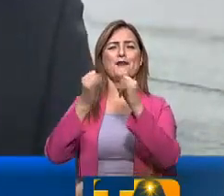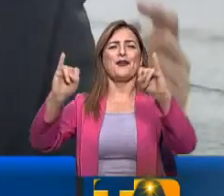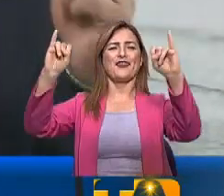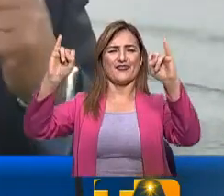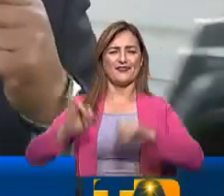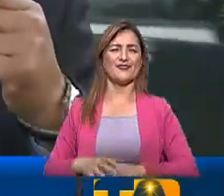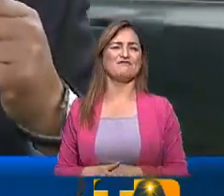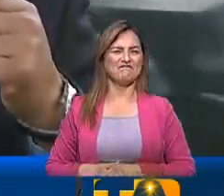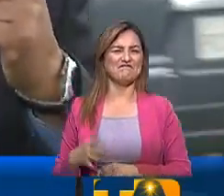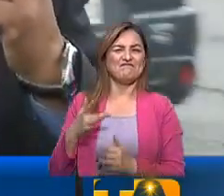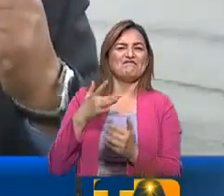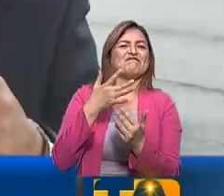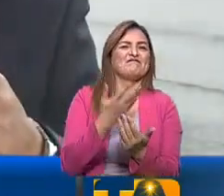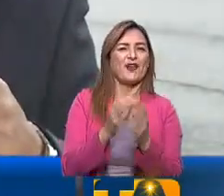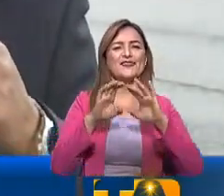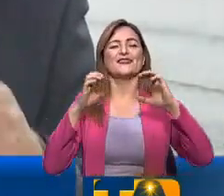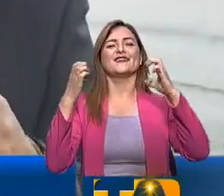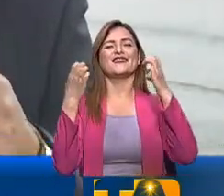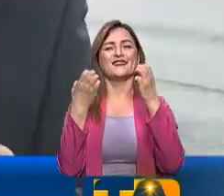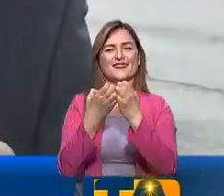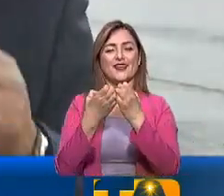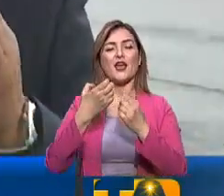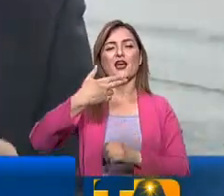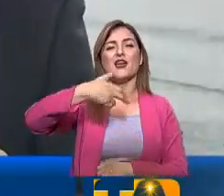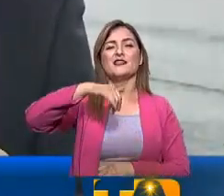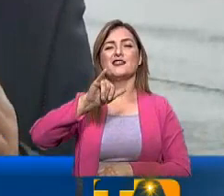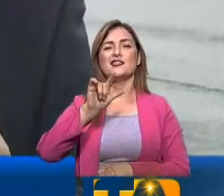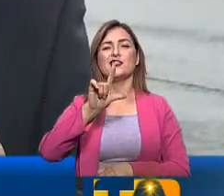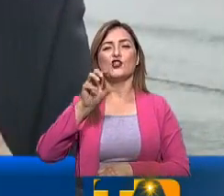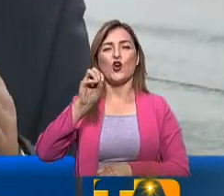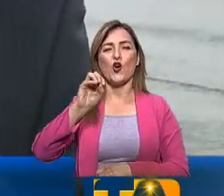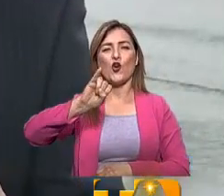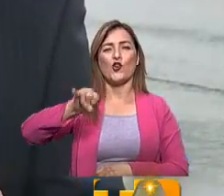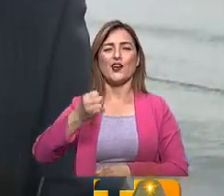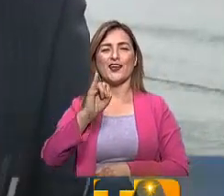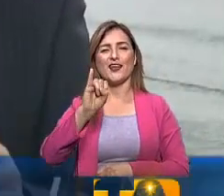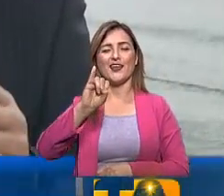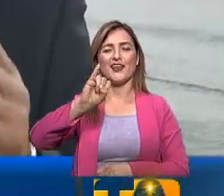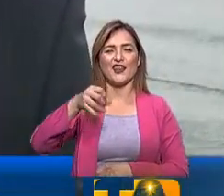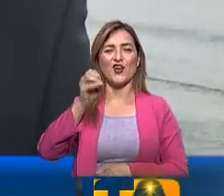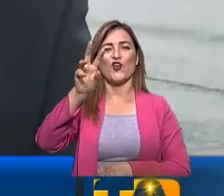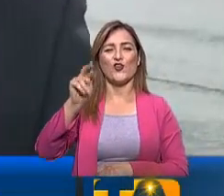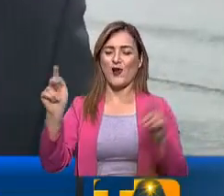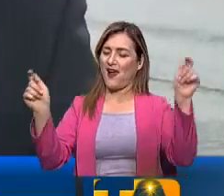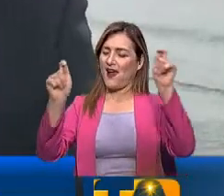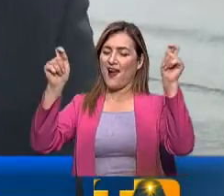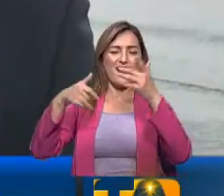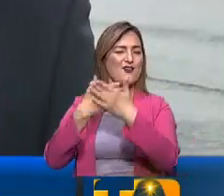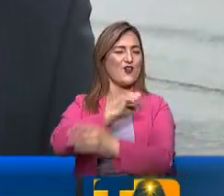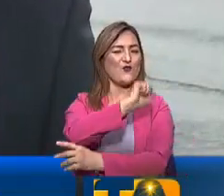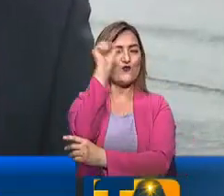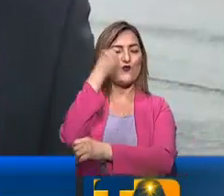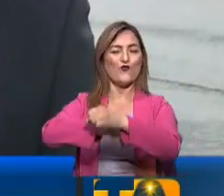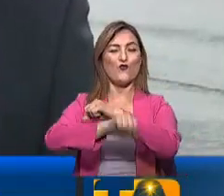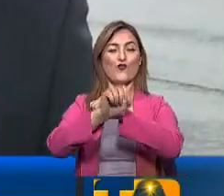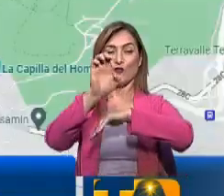Valle rumbo al estadio de Chillo Gijón, donde se va a prender la fiesta con los nuevos campeones del